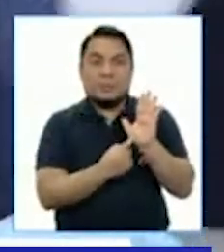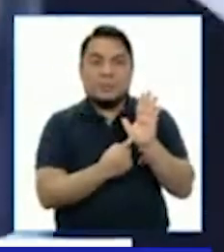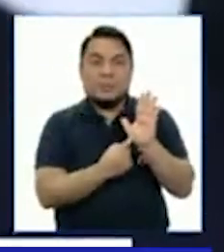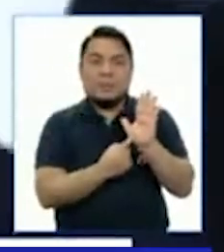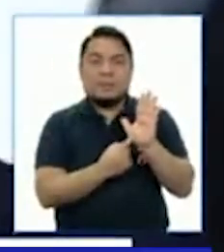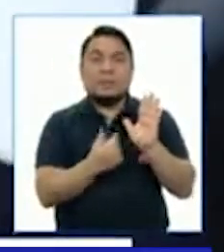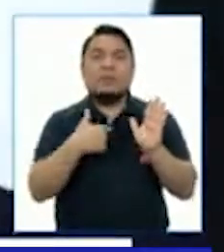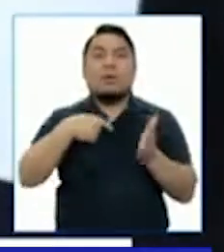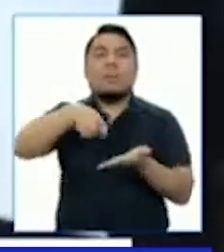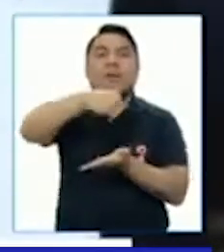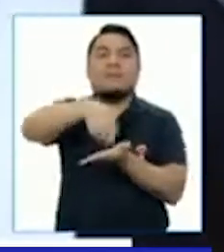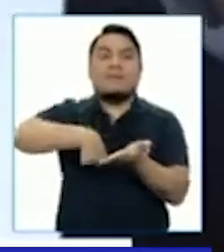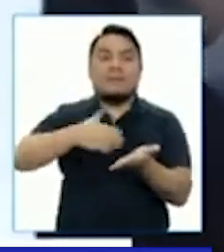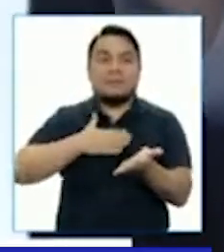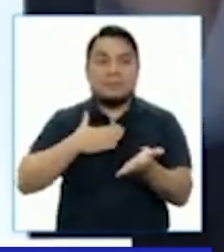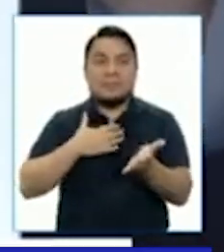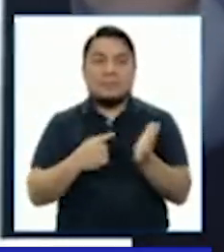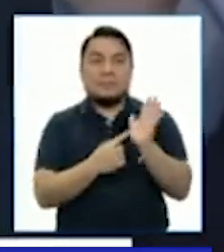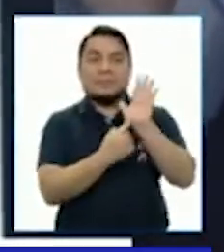con mi firma,